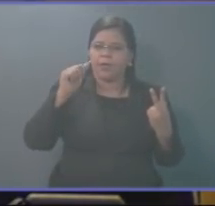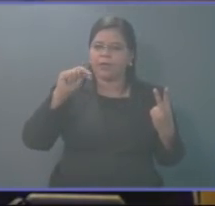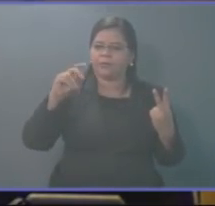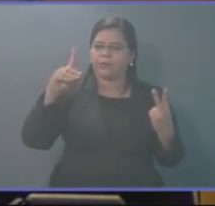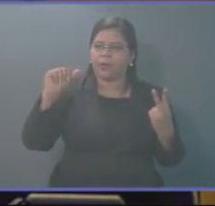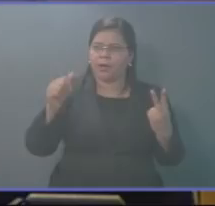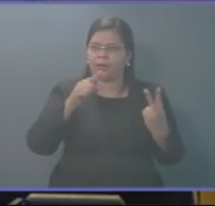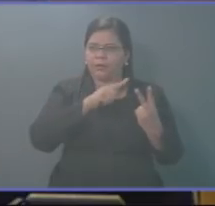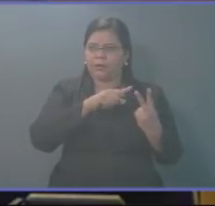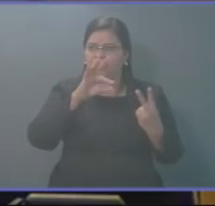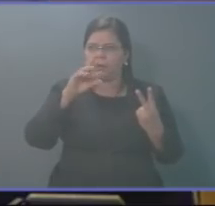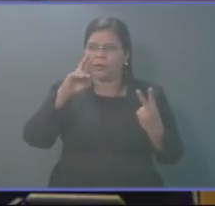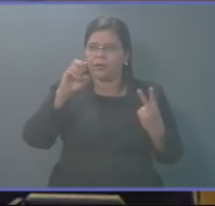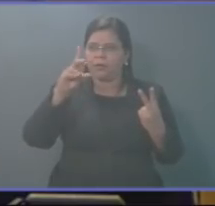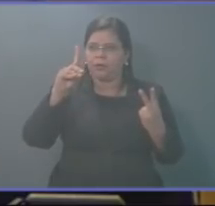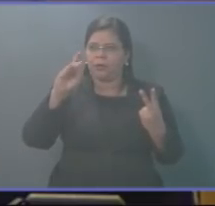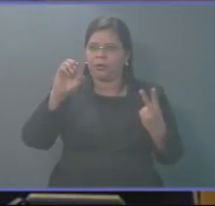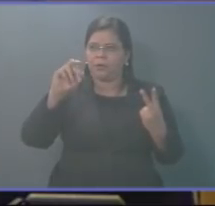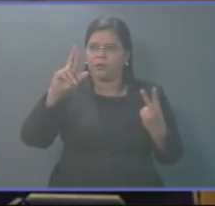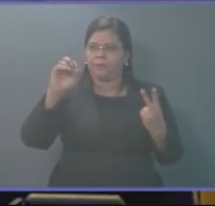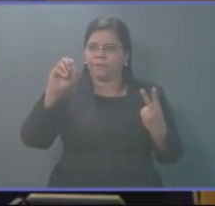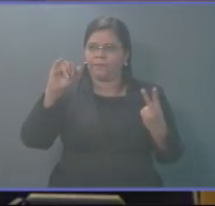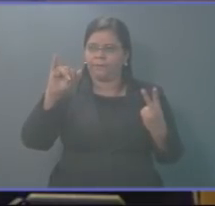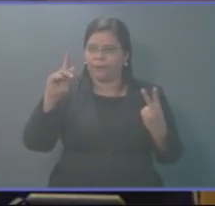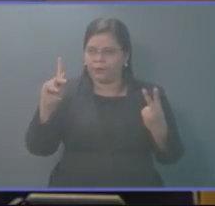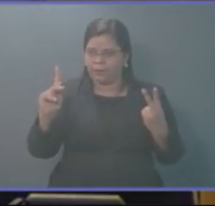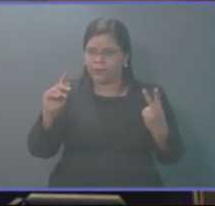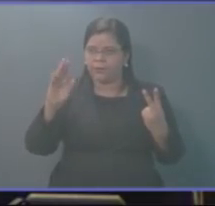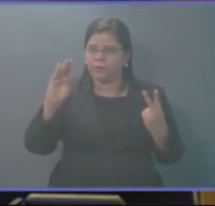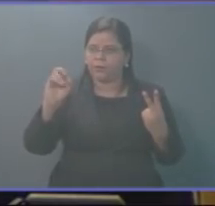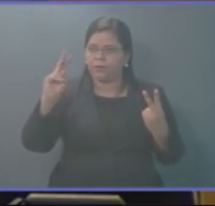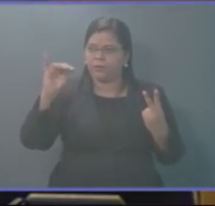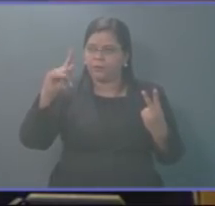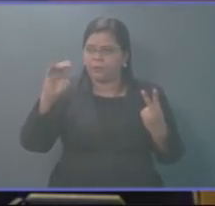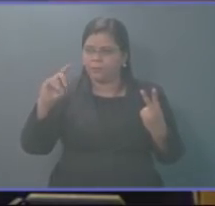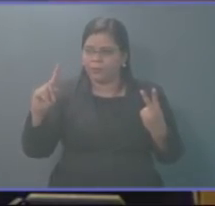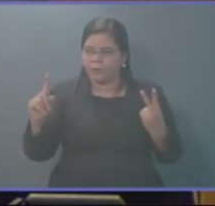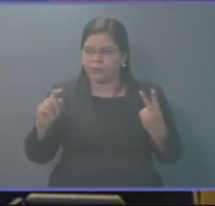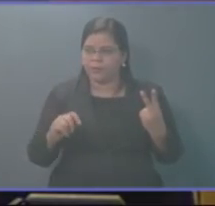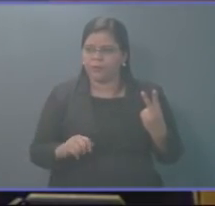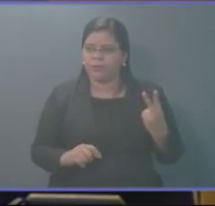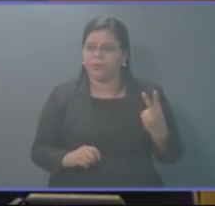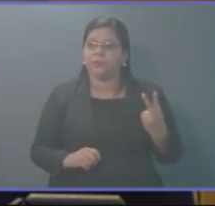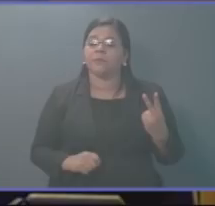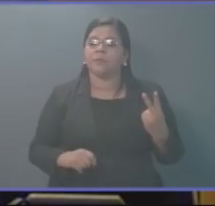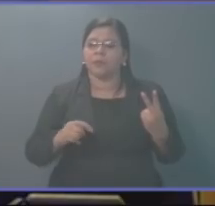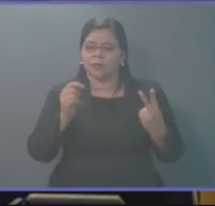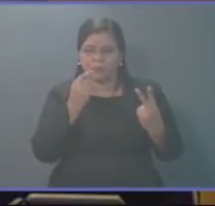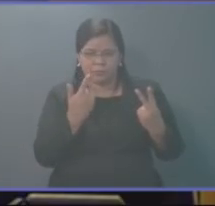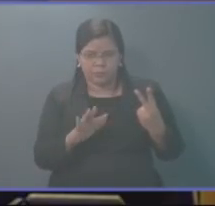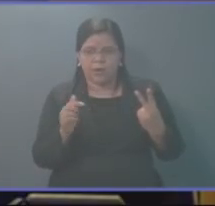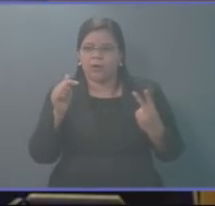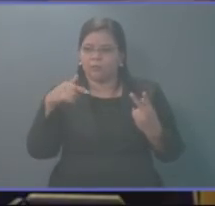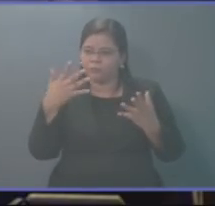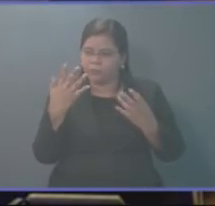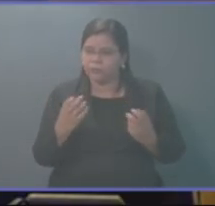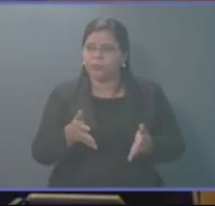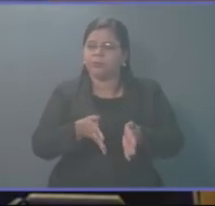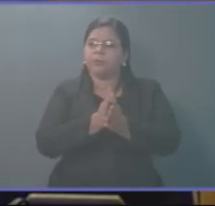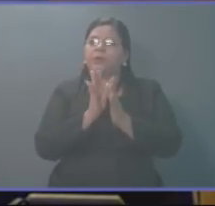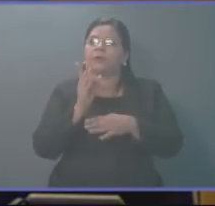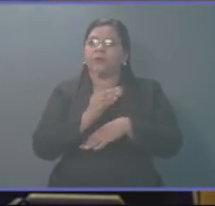Frederick Benítez. La presidencia de este órgano de gobierno pide a los señores